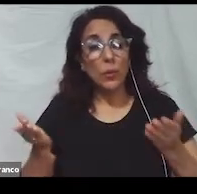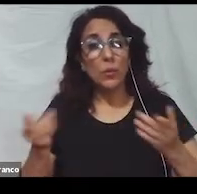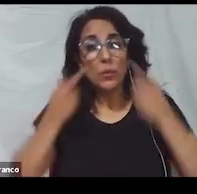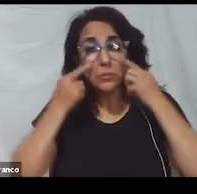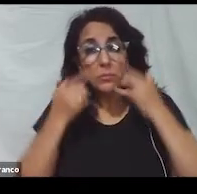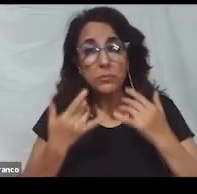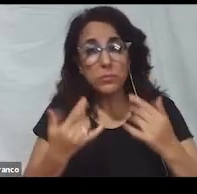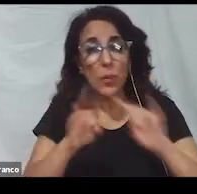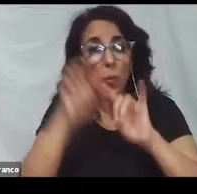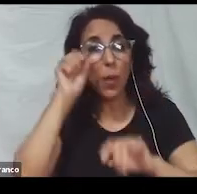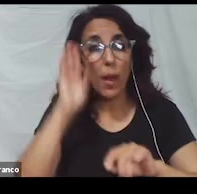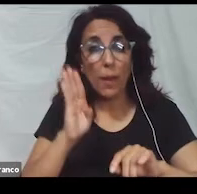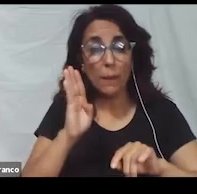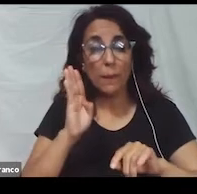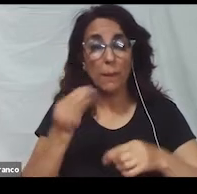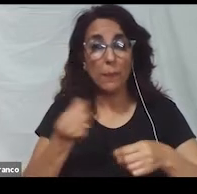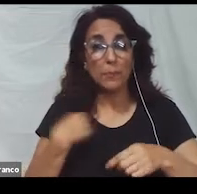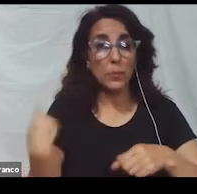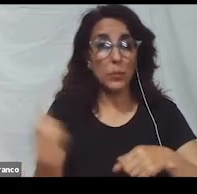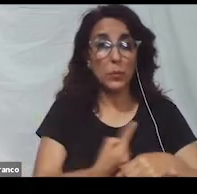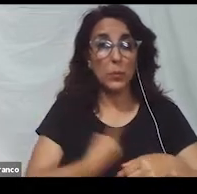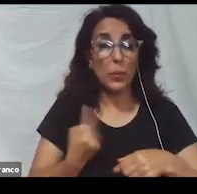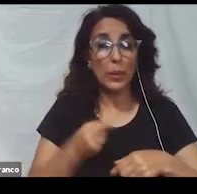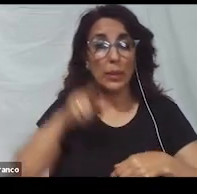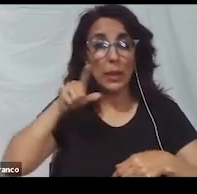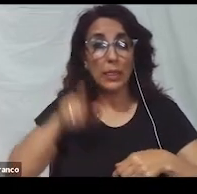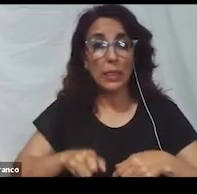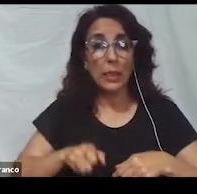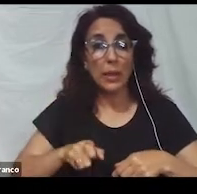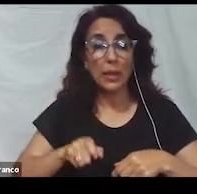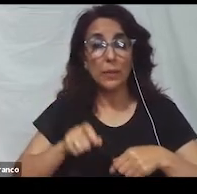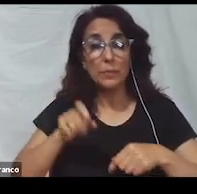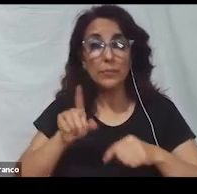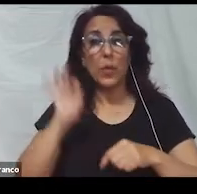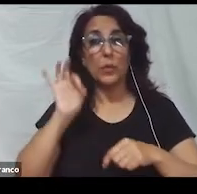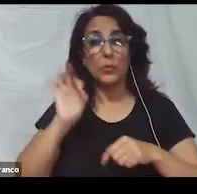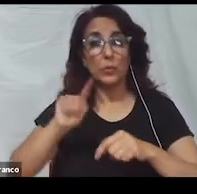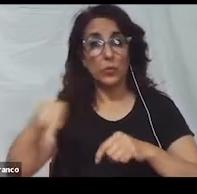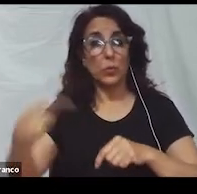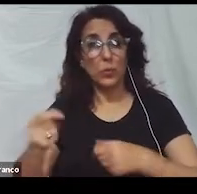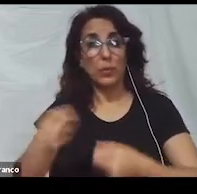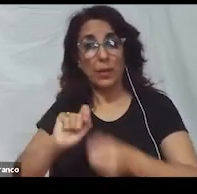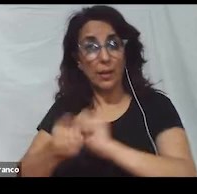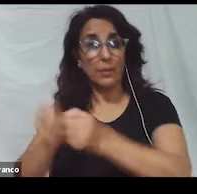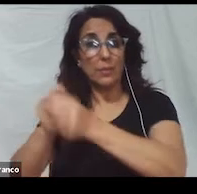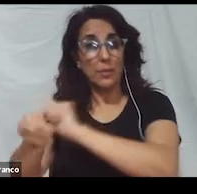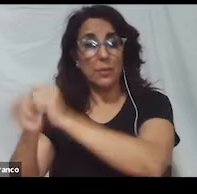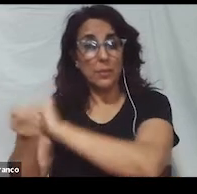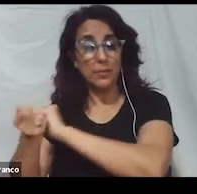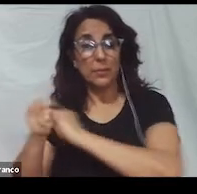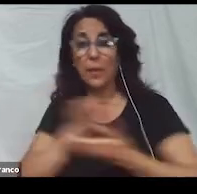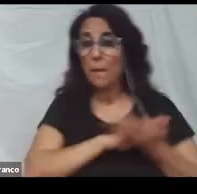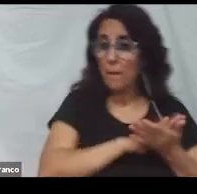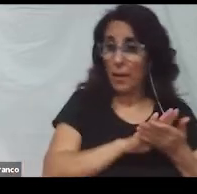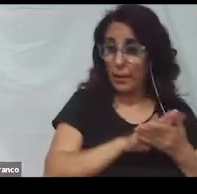cuando está navegando por nuestra web, obviamente va pasando con su tecla Tab en cada opción que hay. Hay otras formas de pasar las opciones, pero